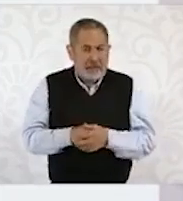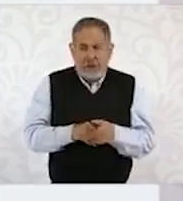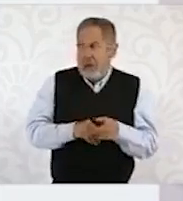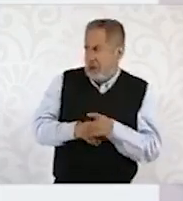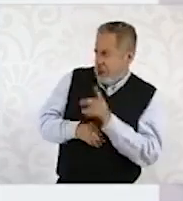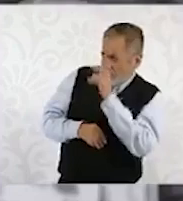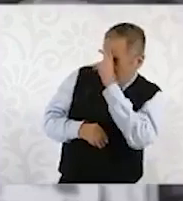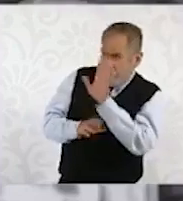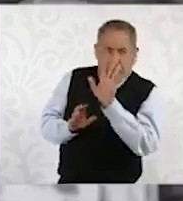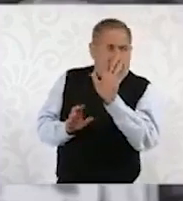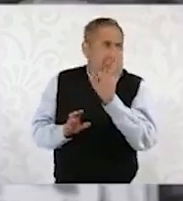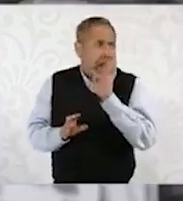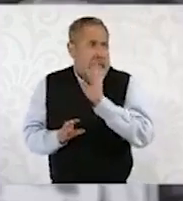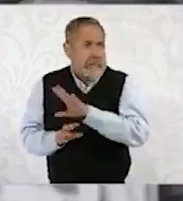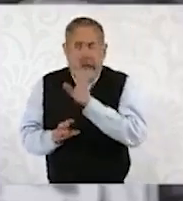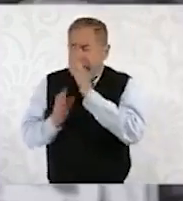censura?